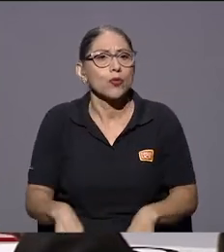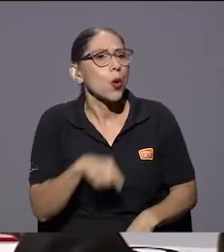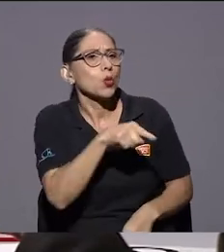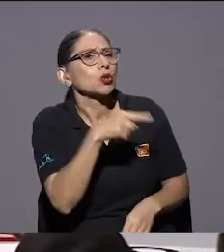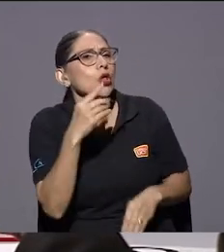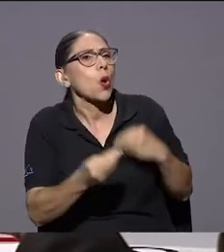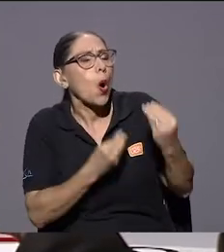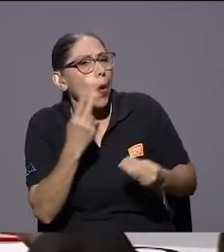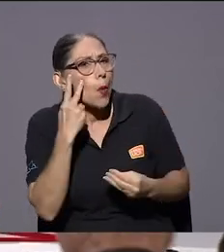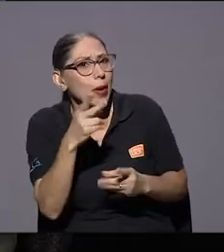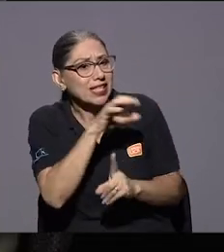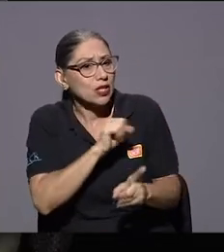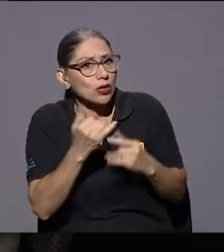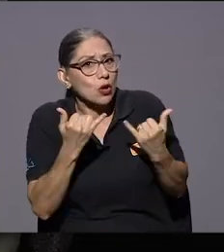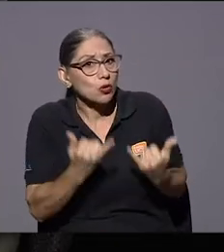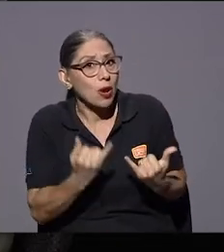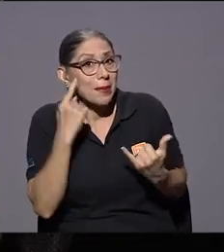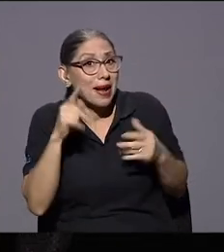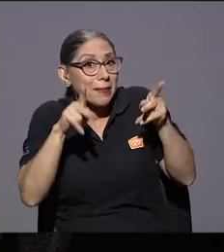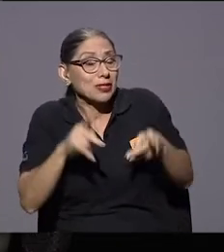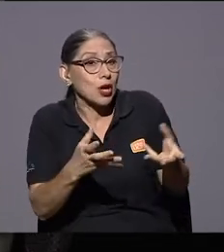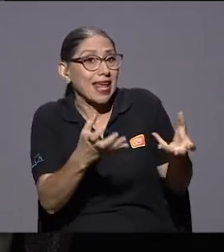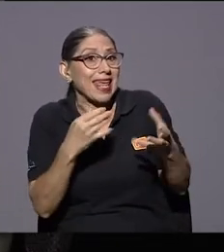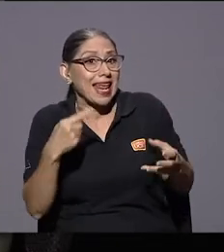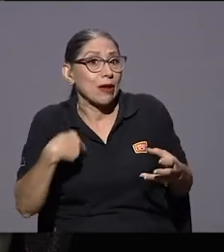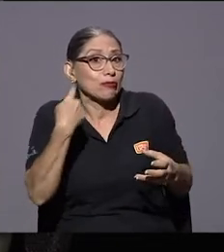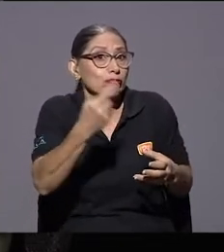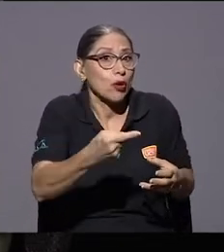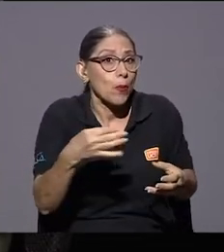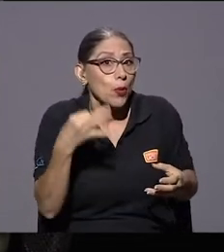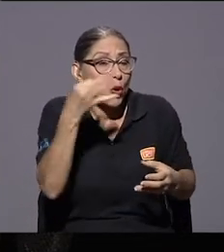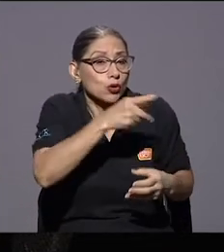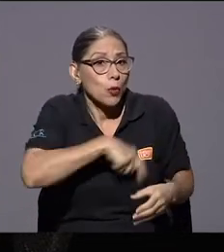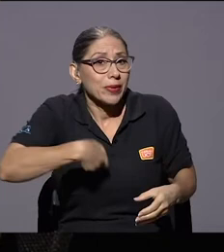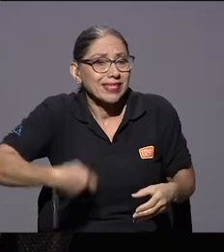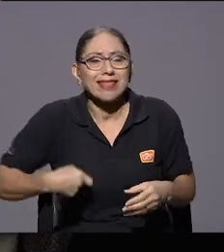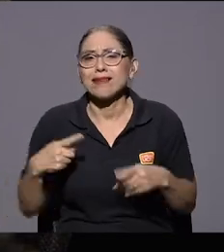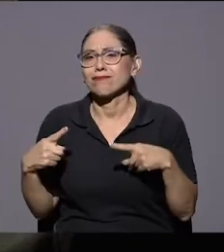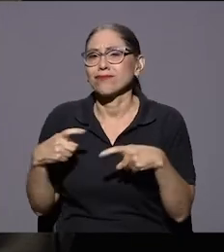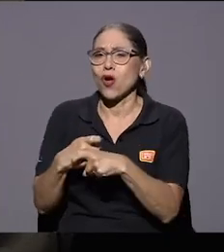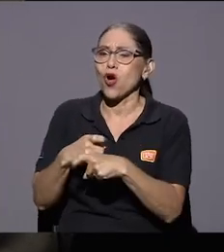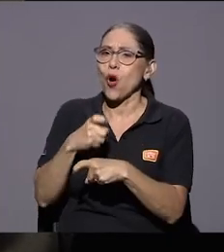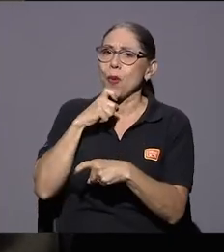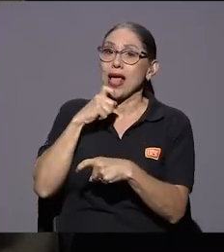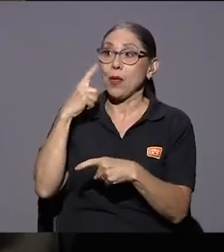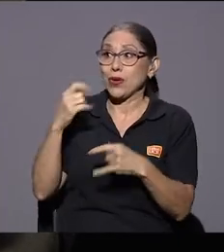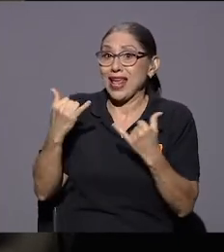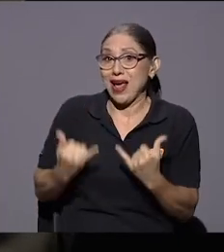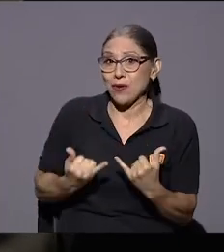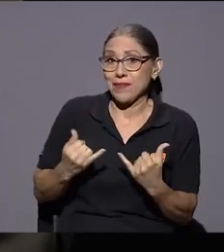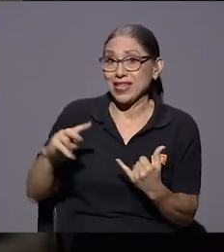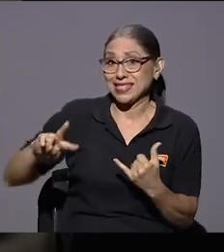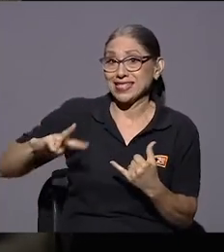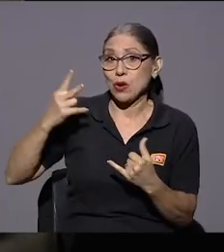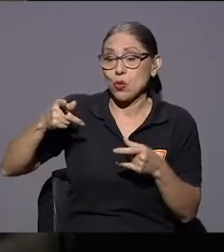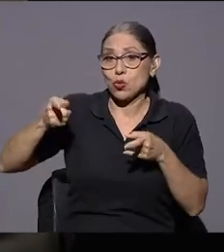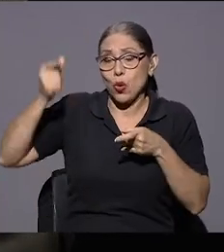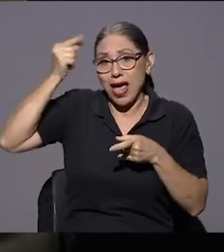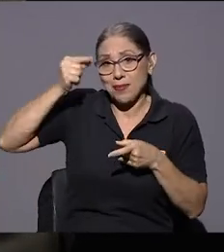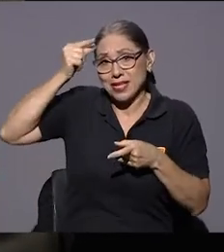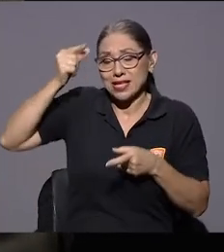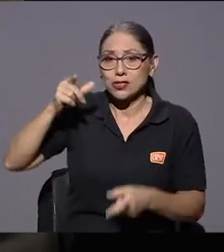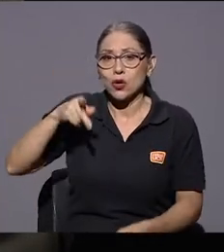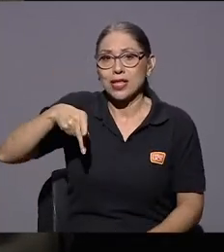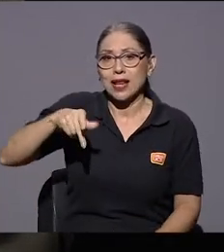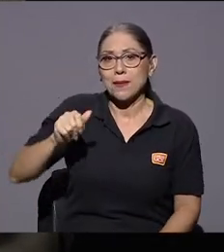aspire a la presidencia, don Randall? Lo veo muy complicado por esa razón que le estoy diciendo. En esta administración, la segunda administración del PAC,